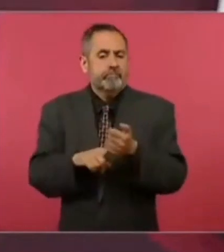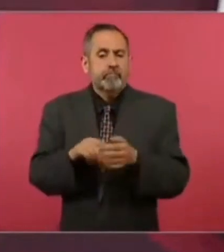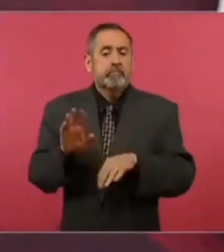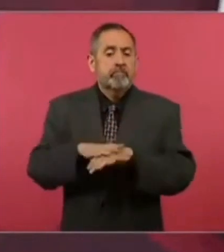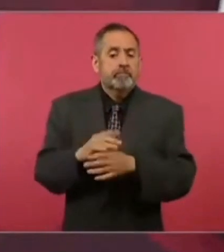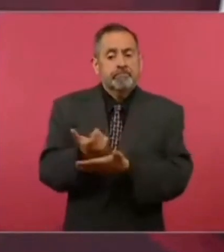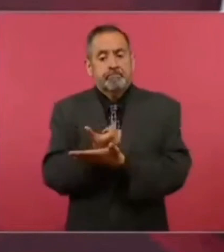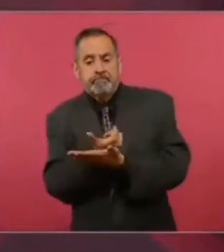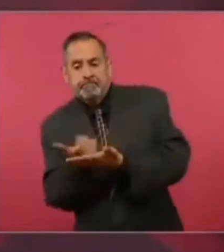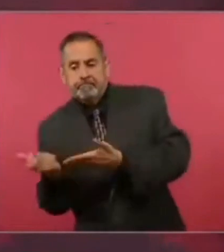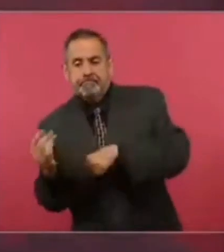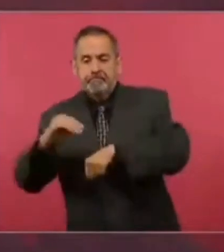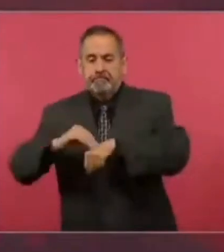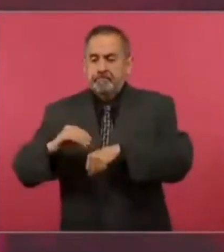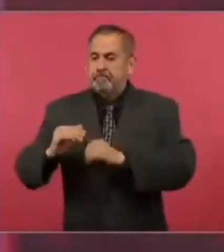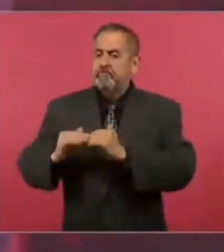salarios,